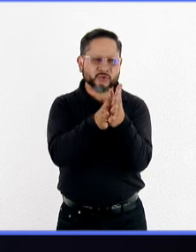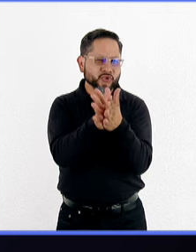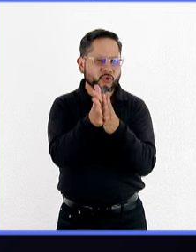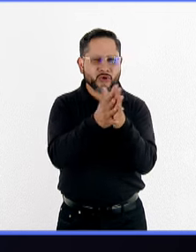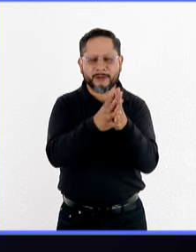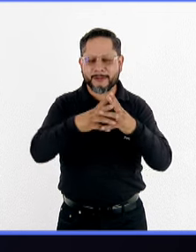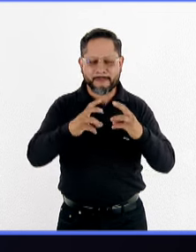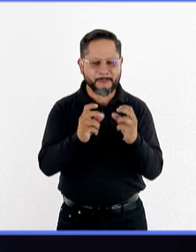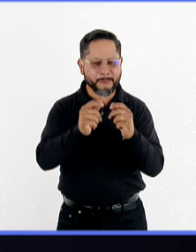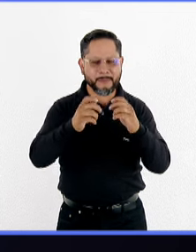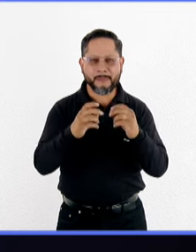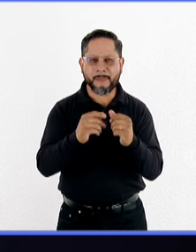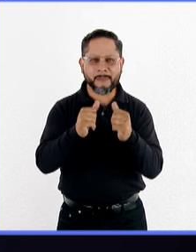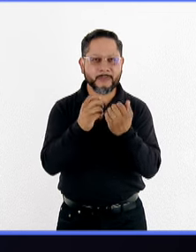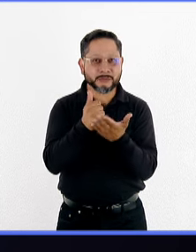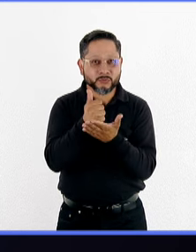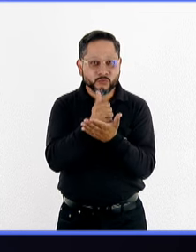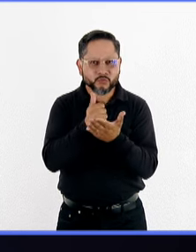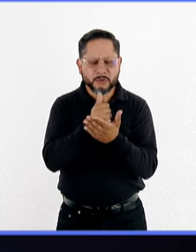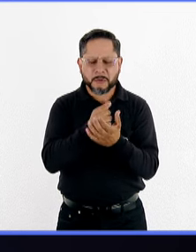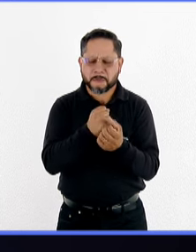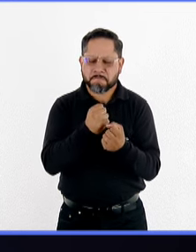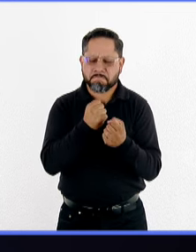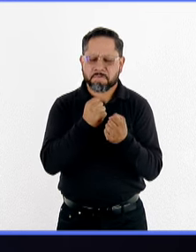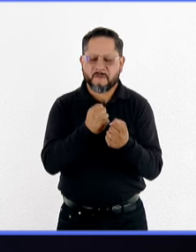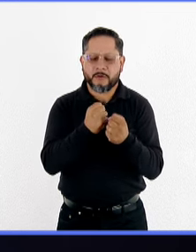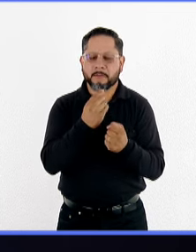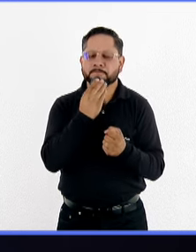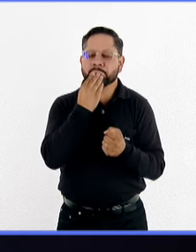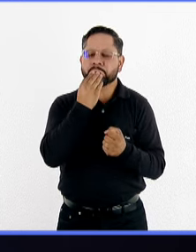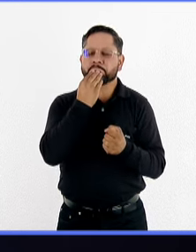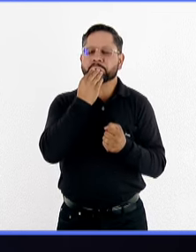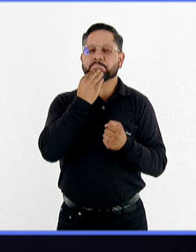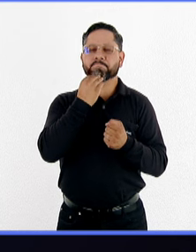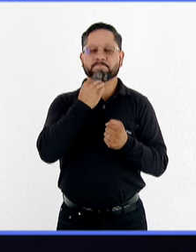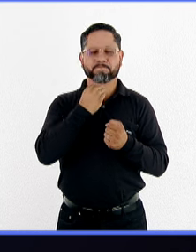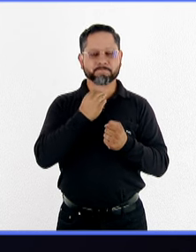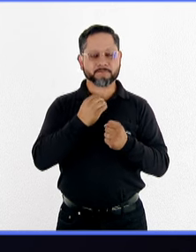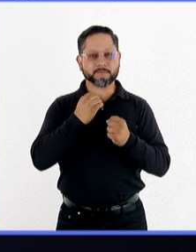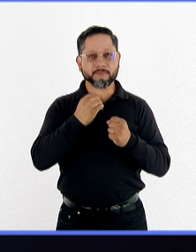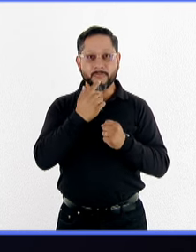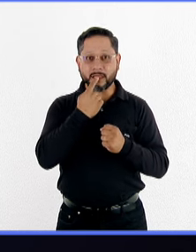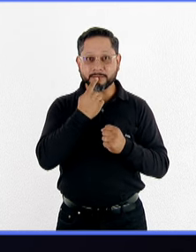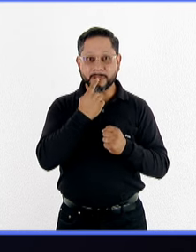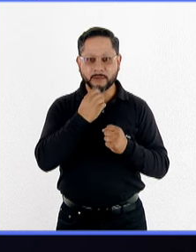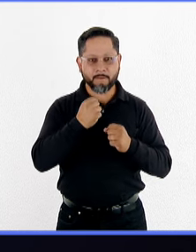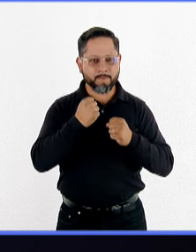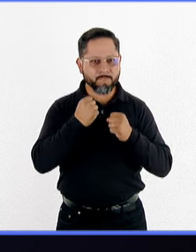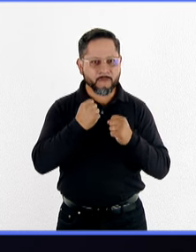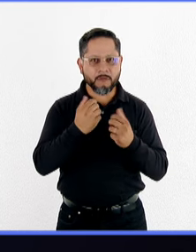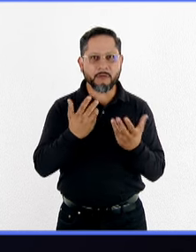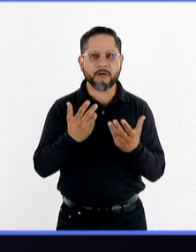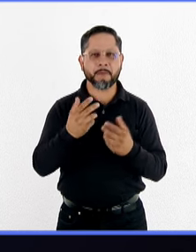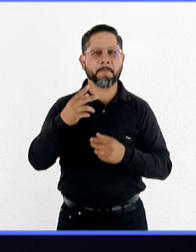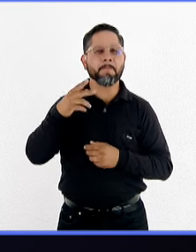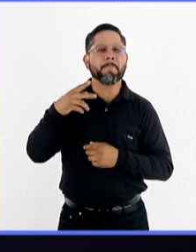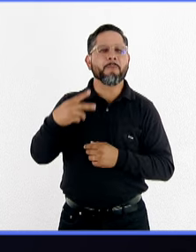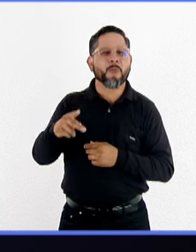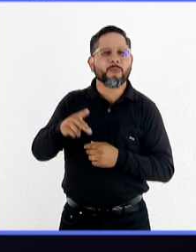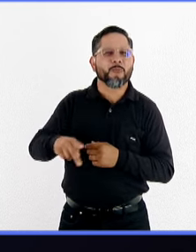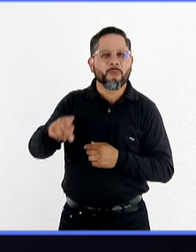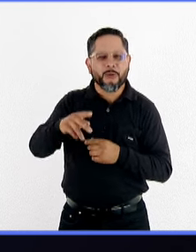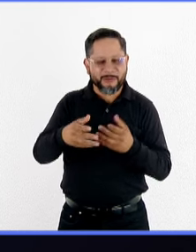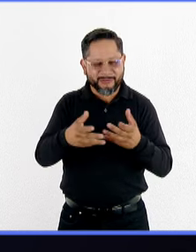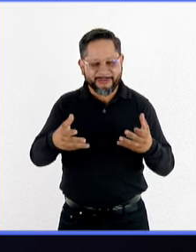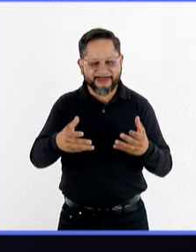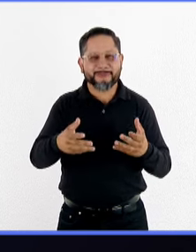azul le da esa potencia de sabor, de pueblo, de